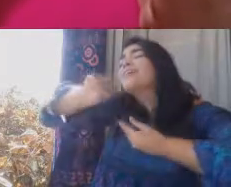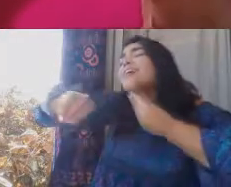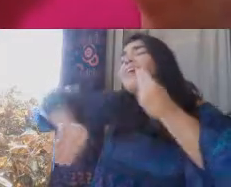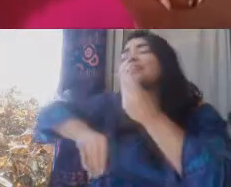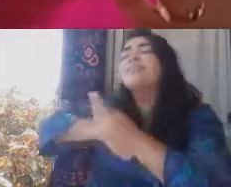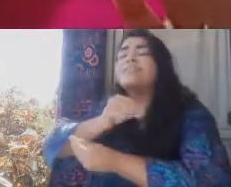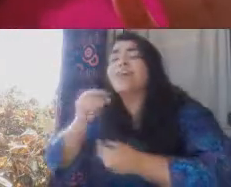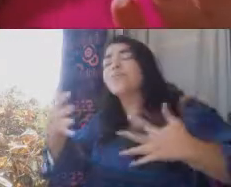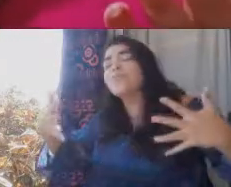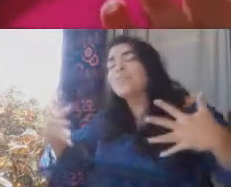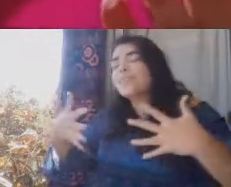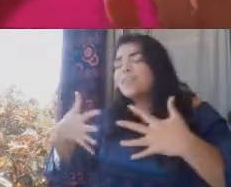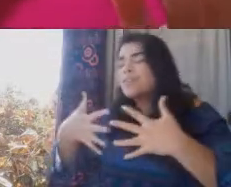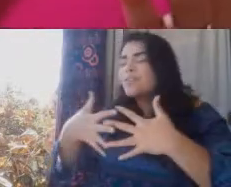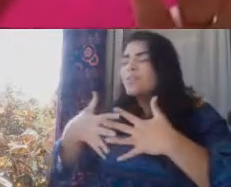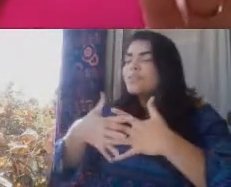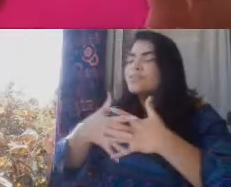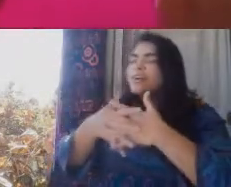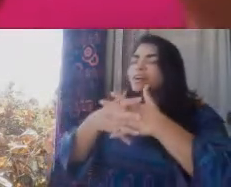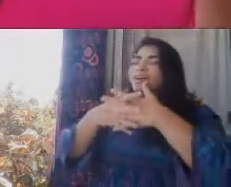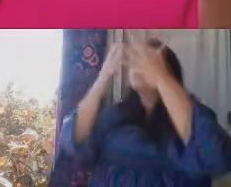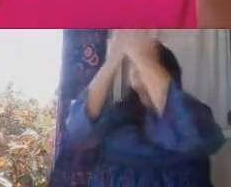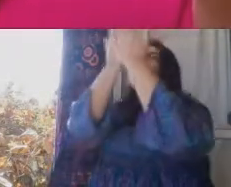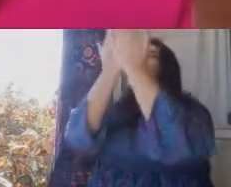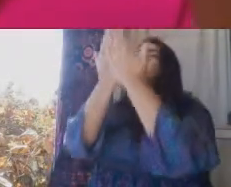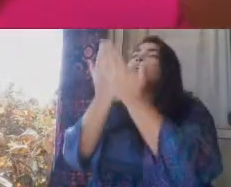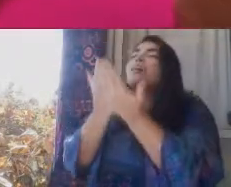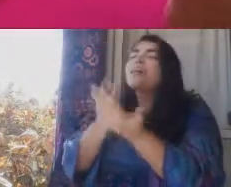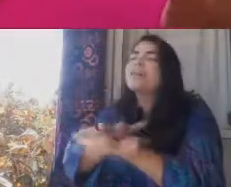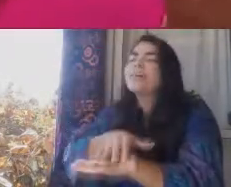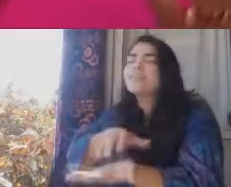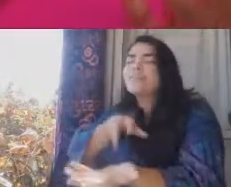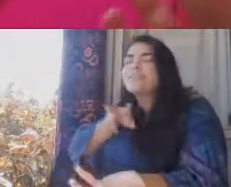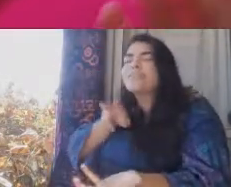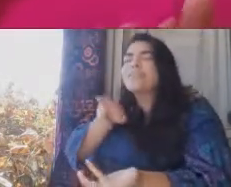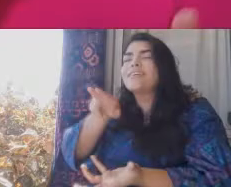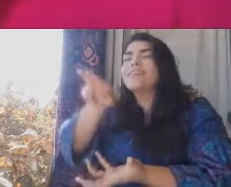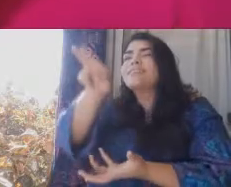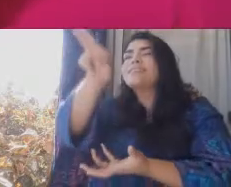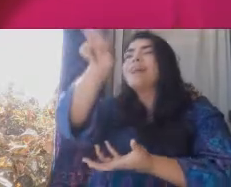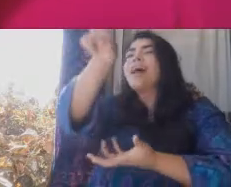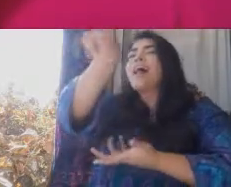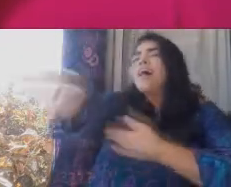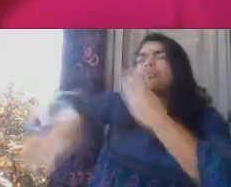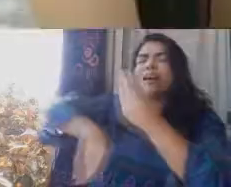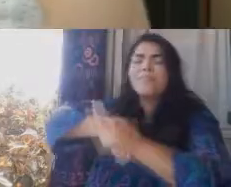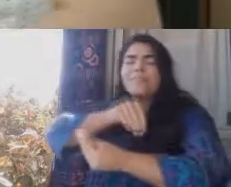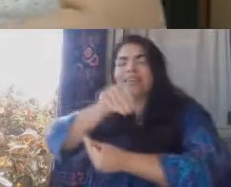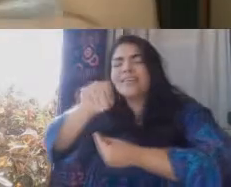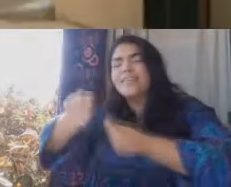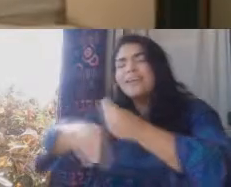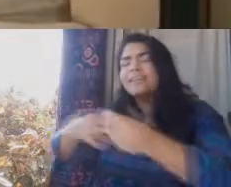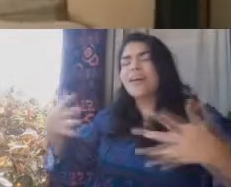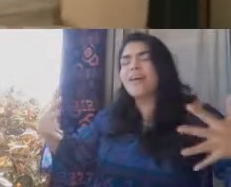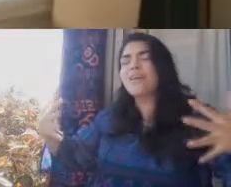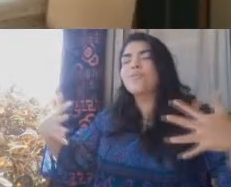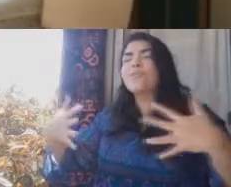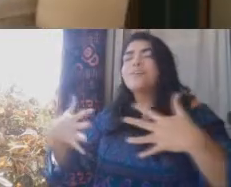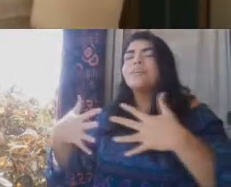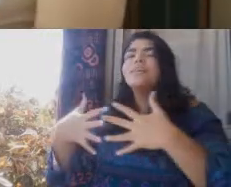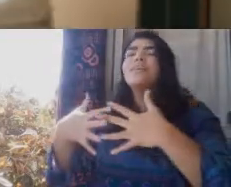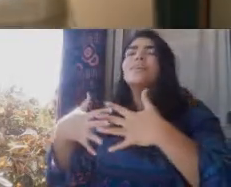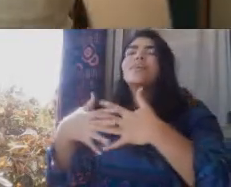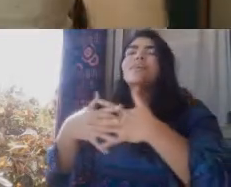decía recién, lograr ser mucho más inclusivas y al mismo tiempo abarcar varios lenguajes